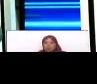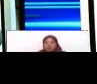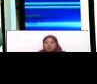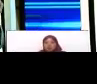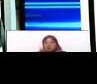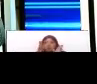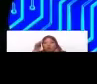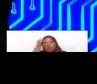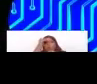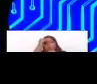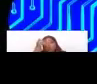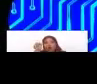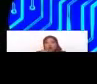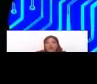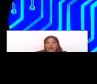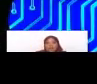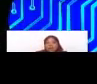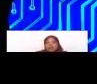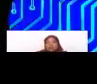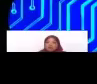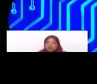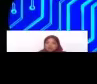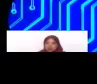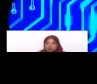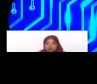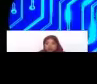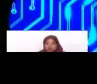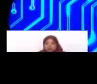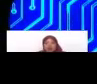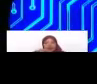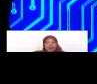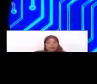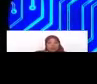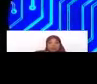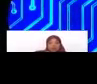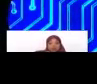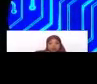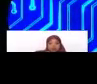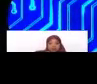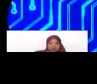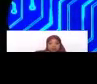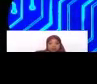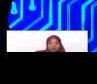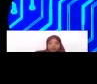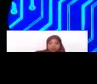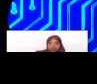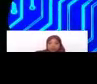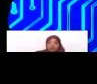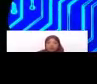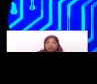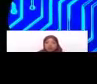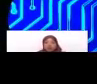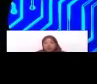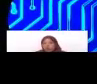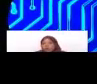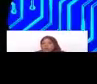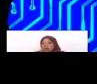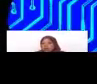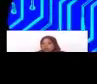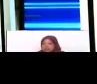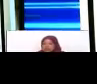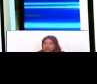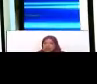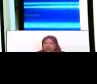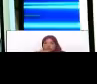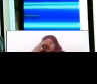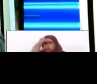preste su territorio para amenazar a Venezuela. Detenga eso, le dije. Y sé que ese mensaje le llegó. Lo